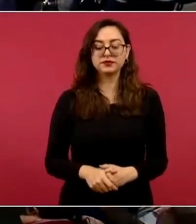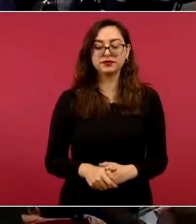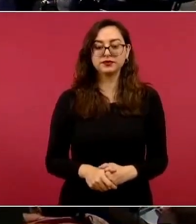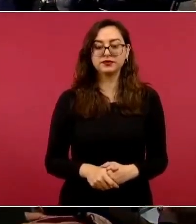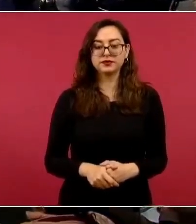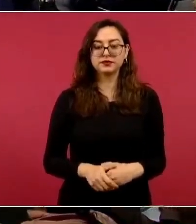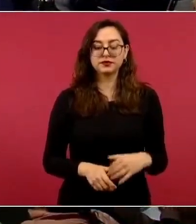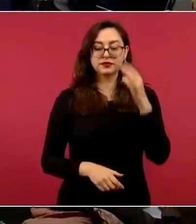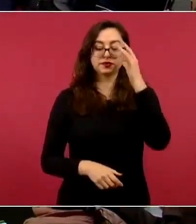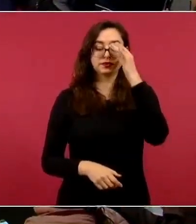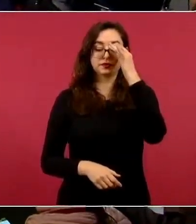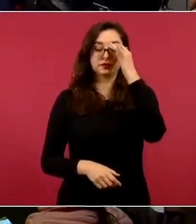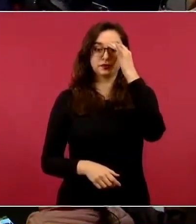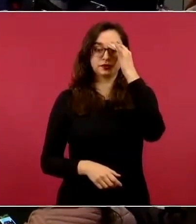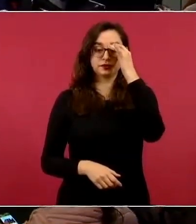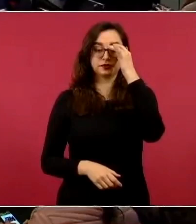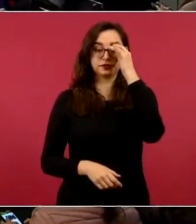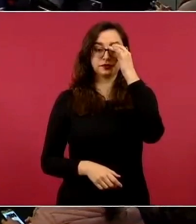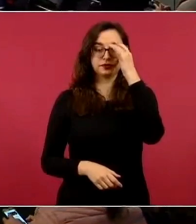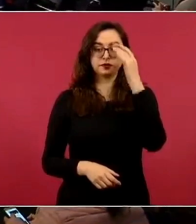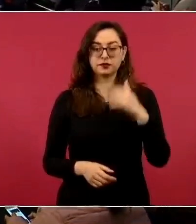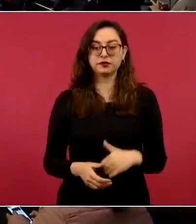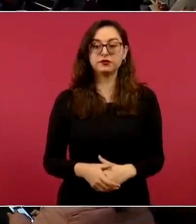¿Quién defiende